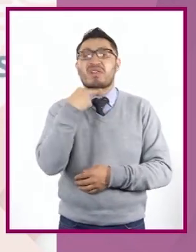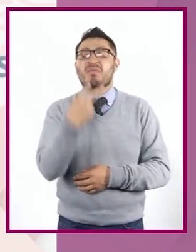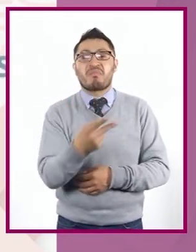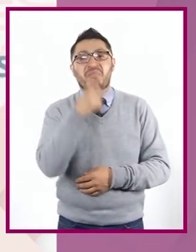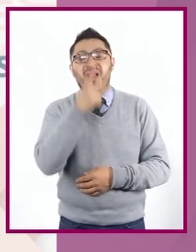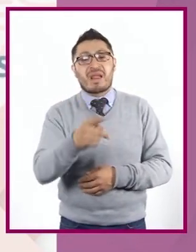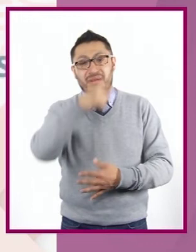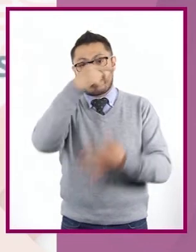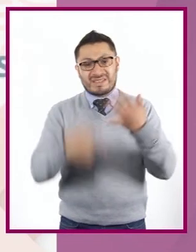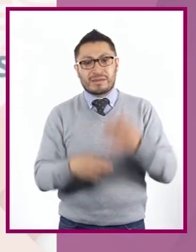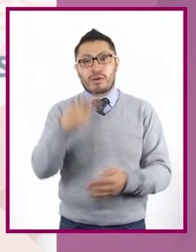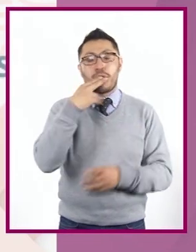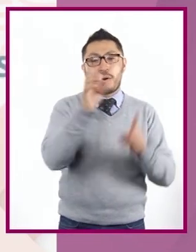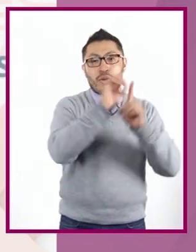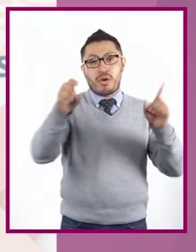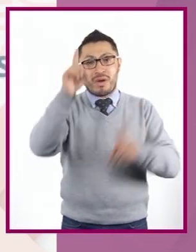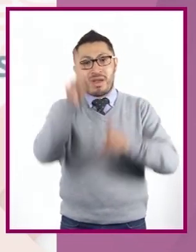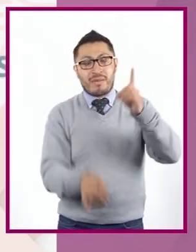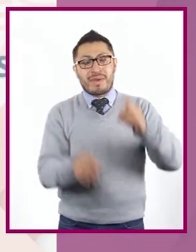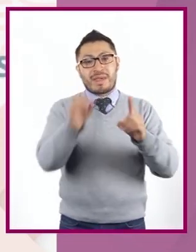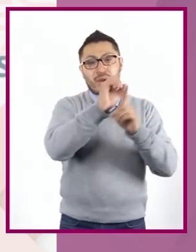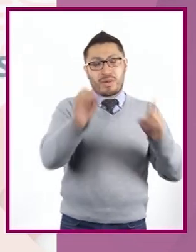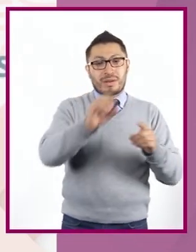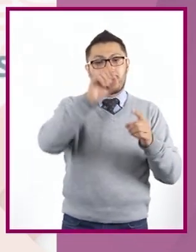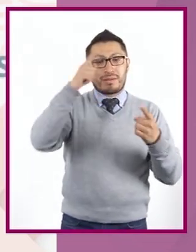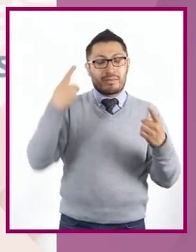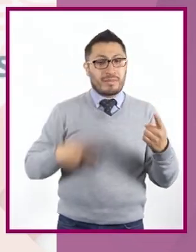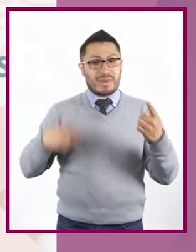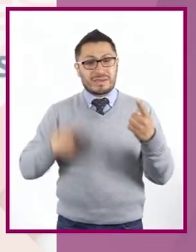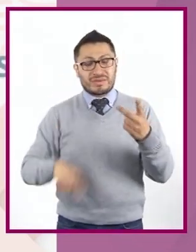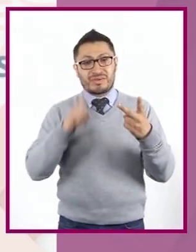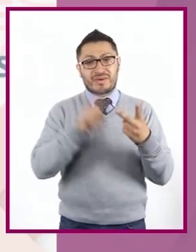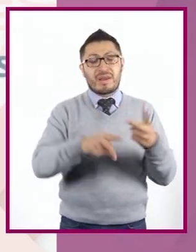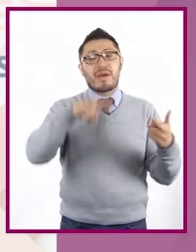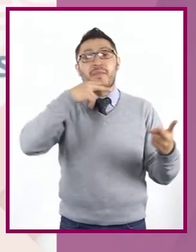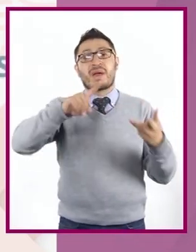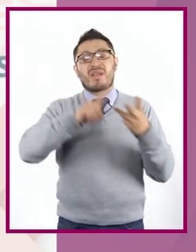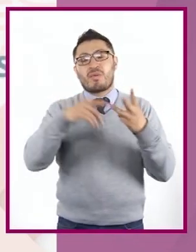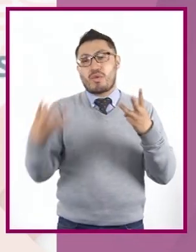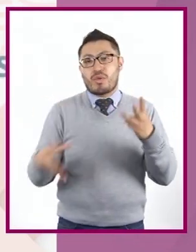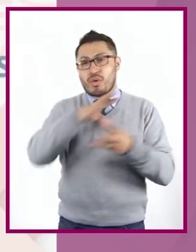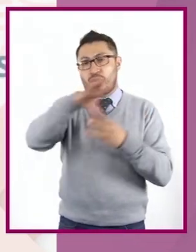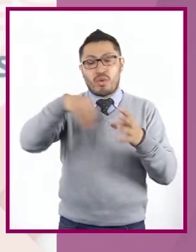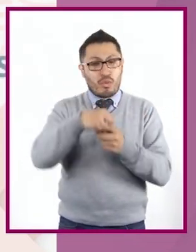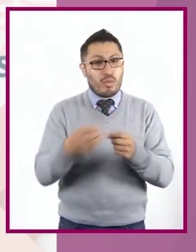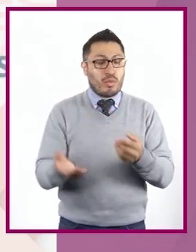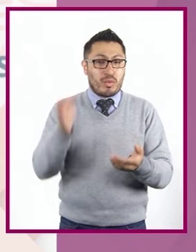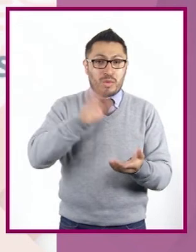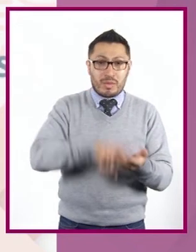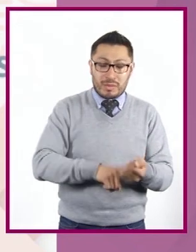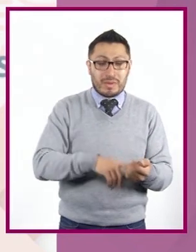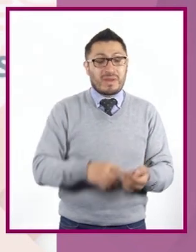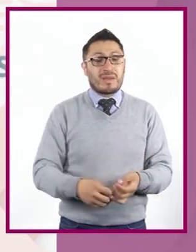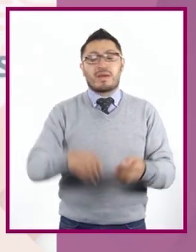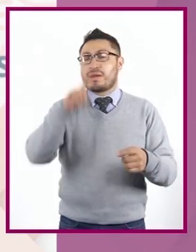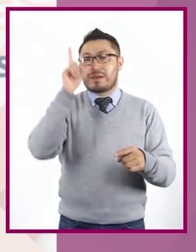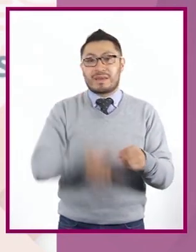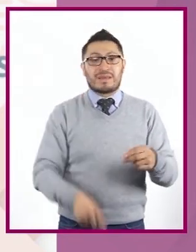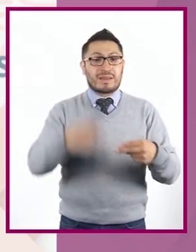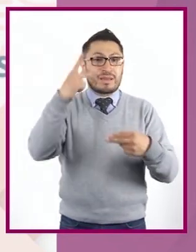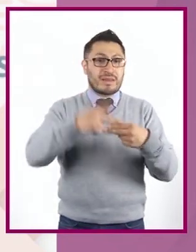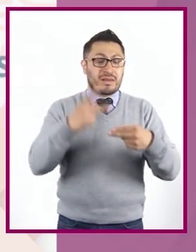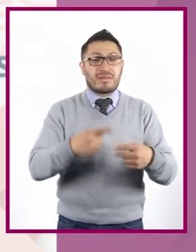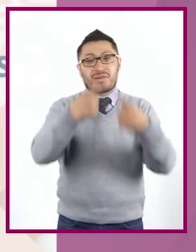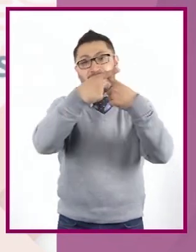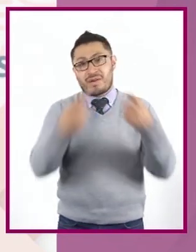de oraciones según el orden sujeto, verbo, complementos. Omisión de adjetivos, adverbios,